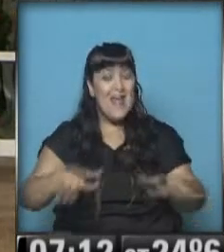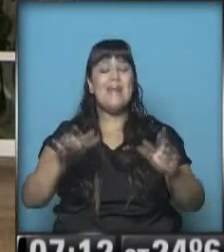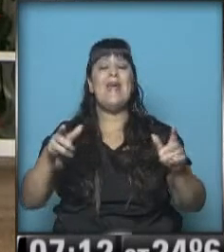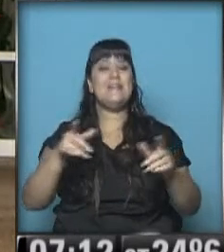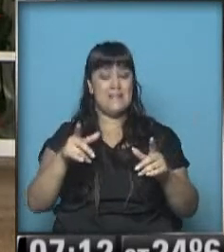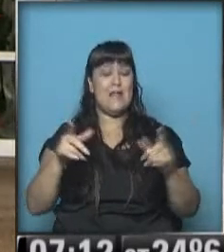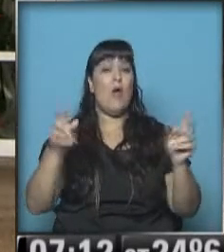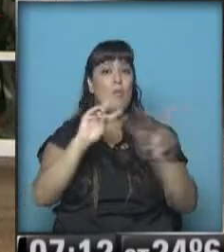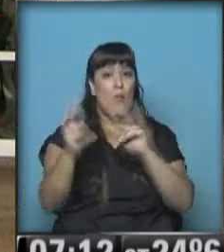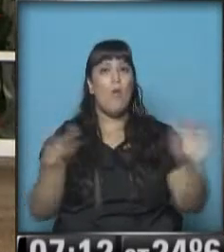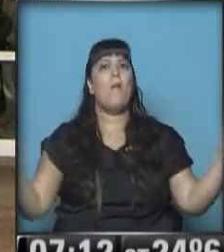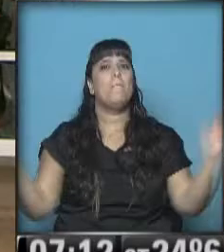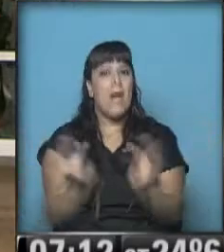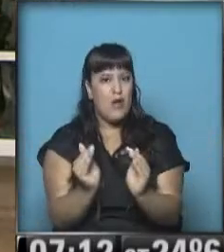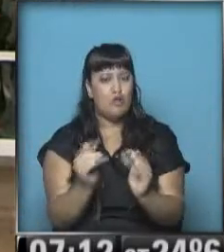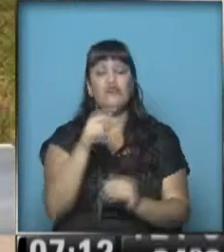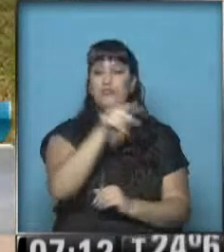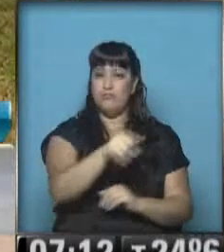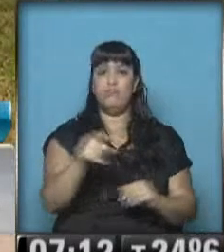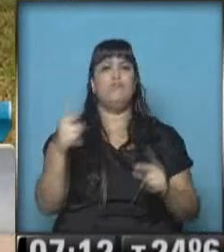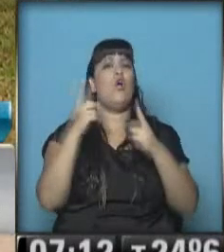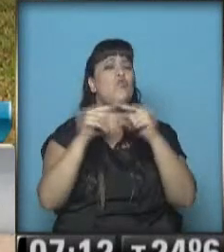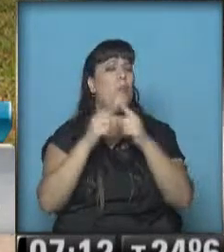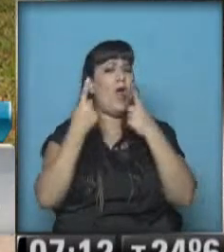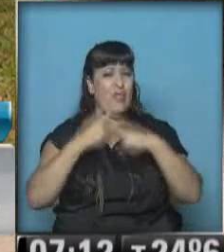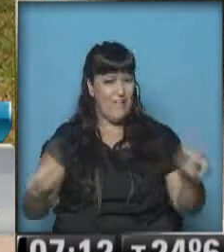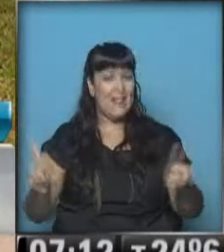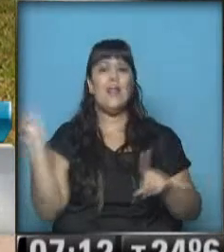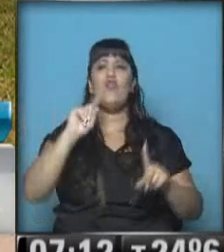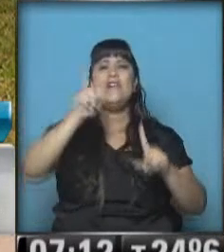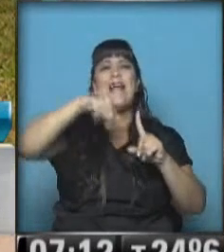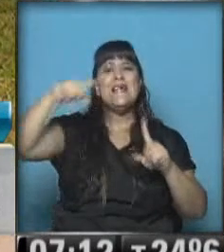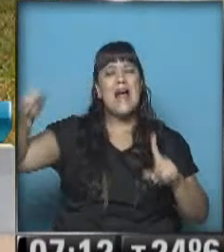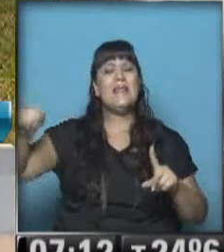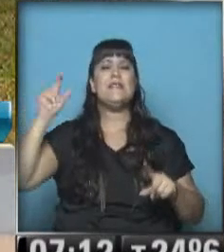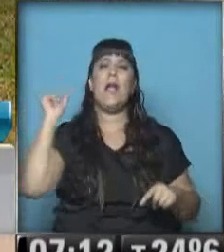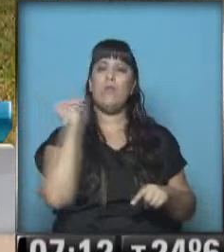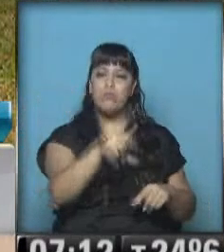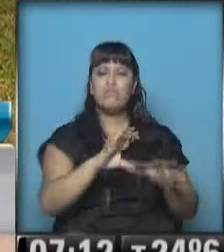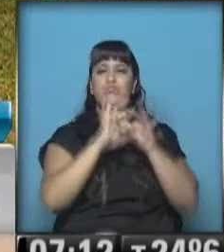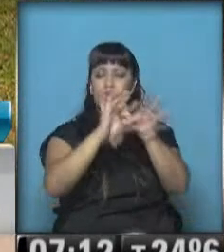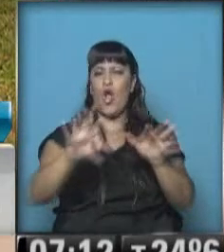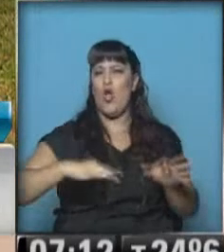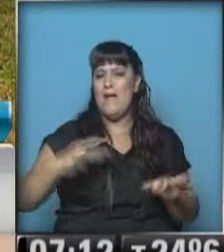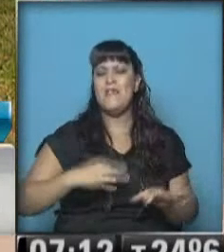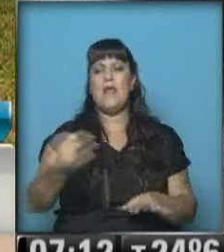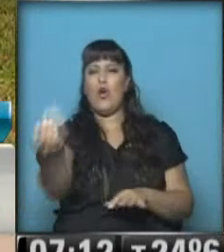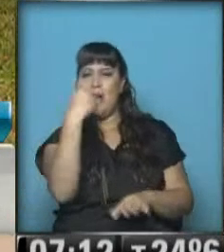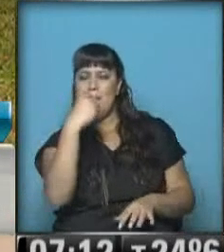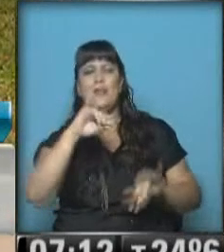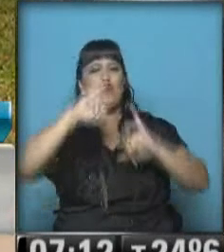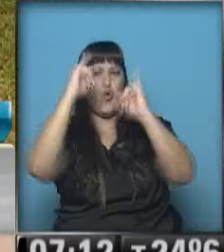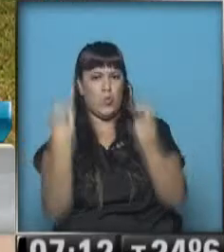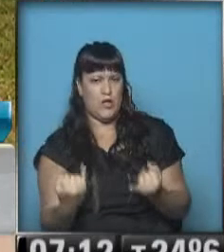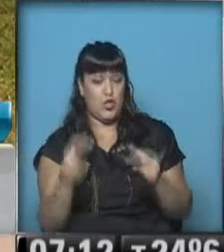A ver, vamos a aburrirte con números, pero estos números son diferentes. No son estadísticas, son estadísticas que tienen que ver con vida, con la alimentación, con nutrición.